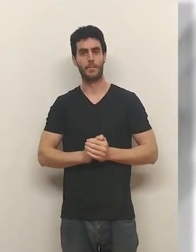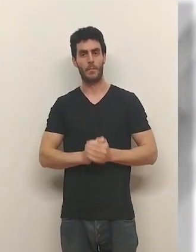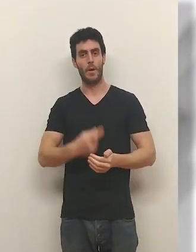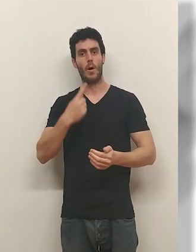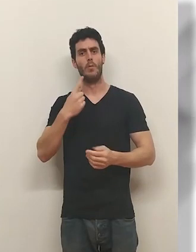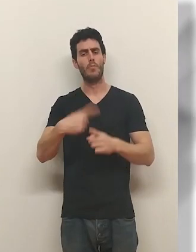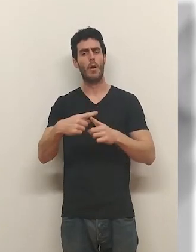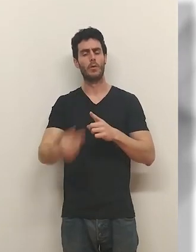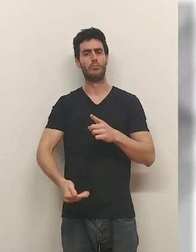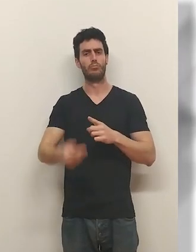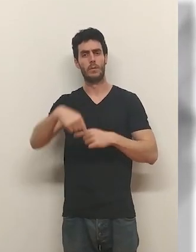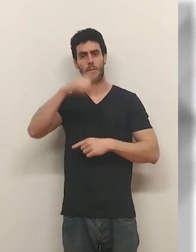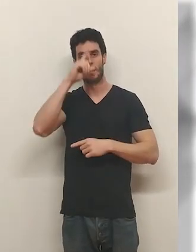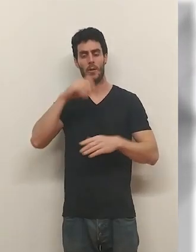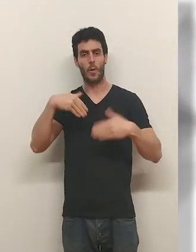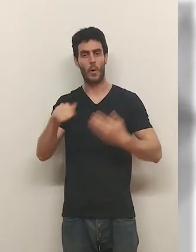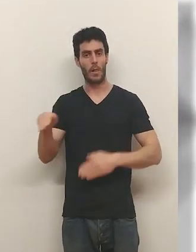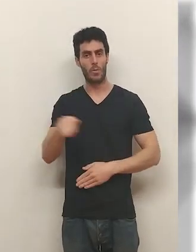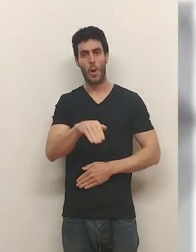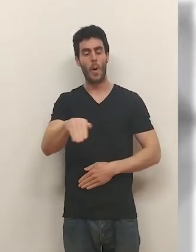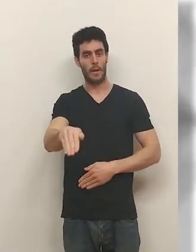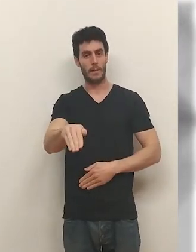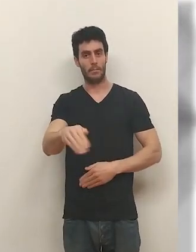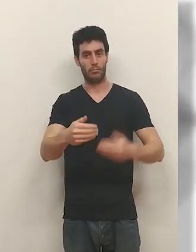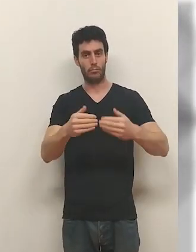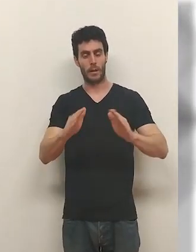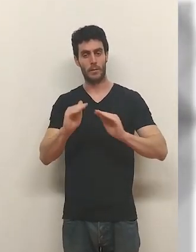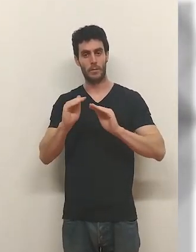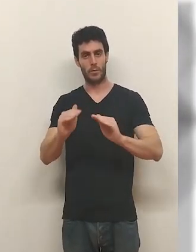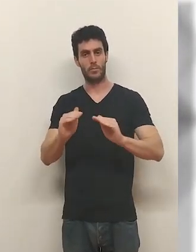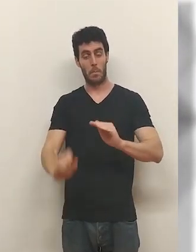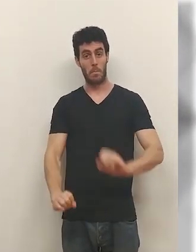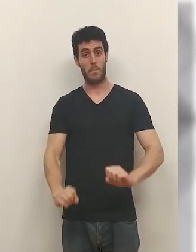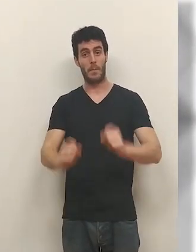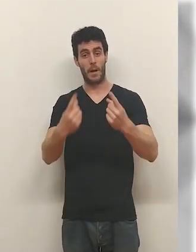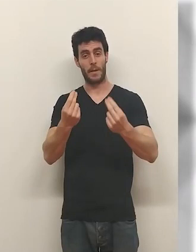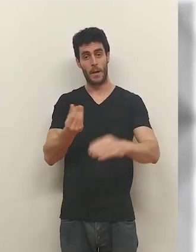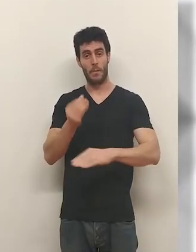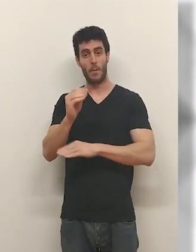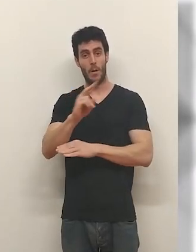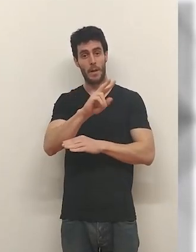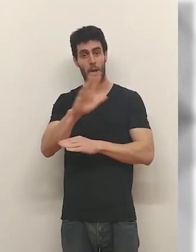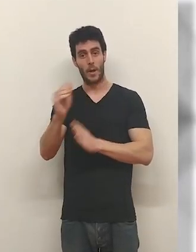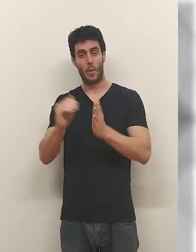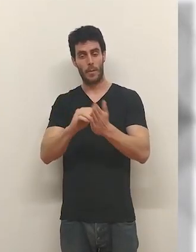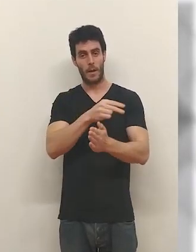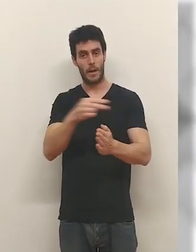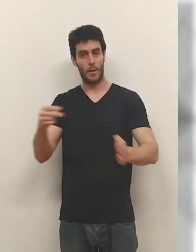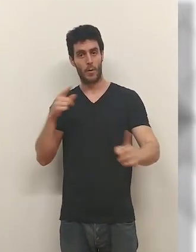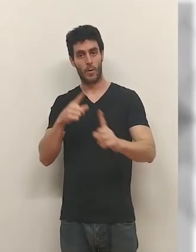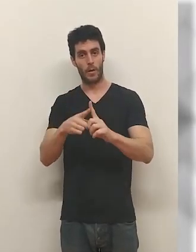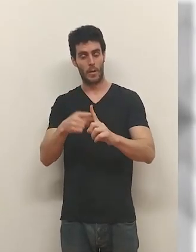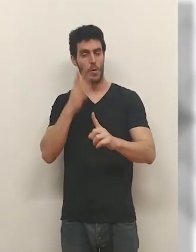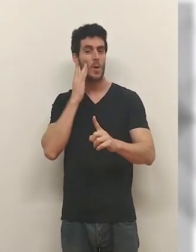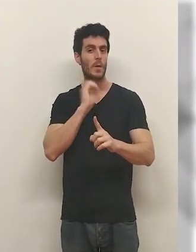Una de las apuestas más importantes de este año son los toboganes. Desde su apertura es la primera vez que se invierten 25.000 euros para su